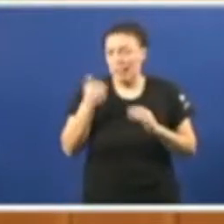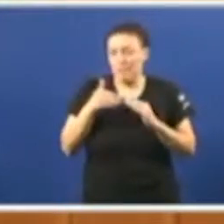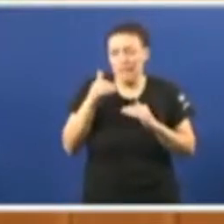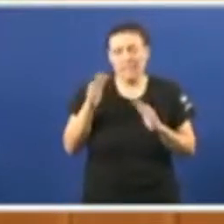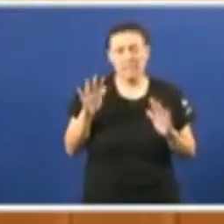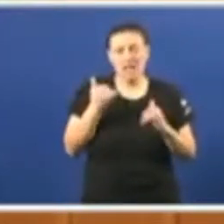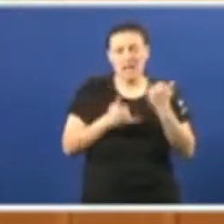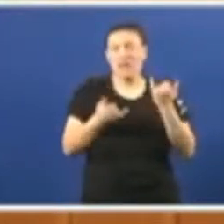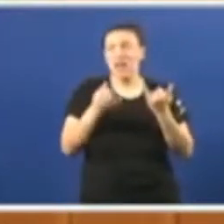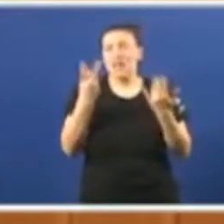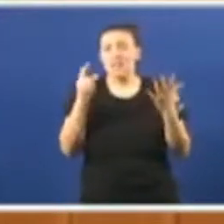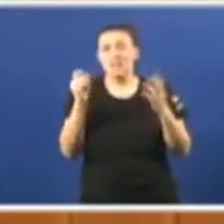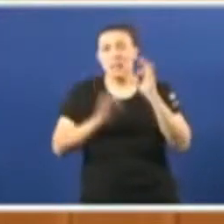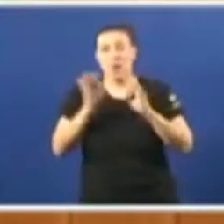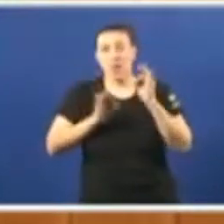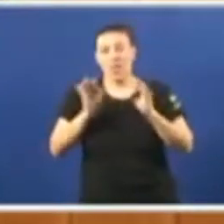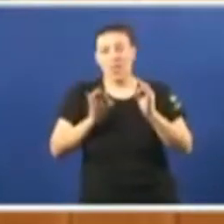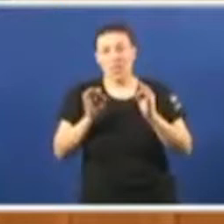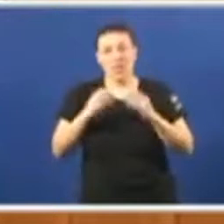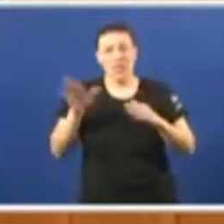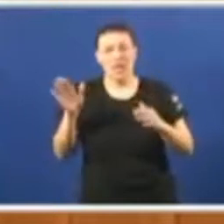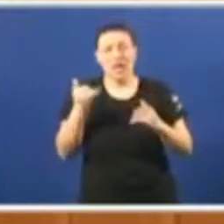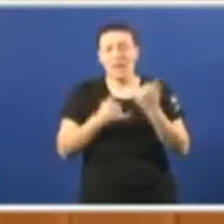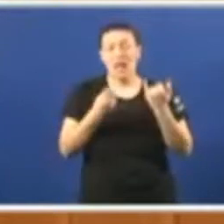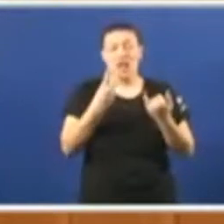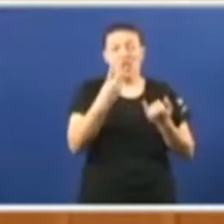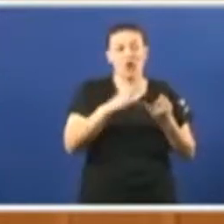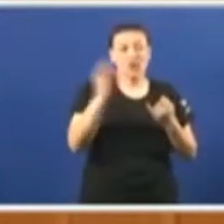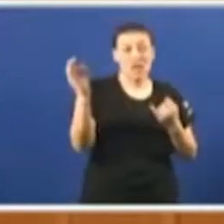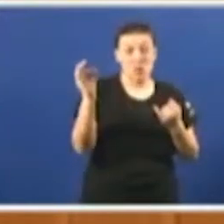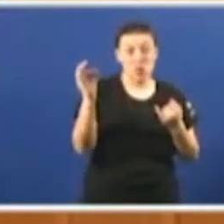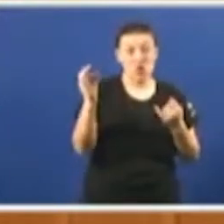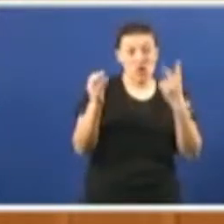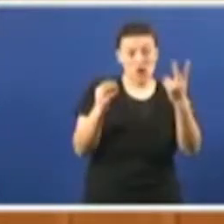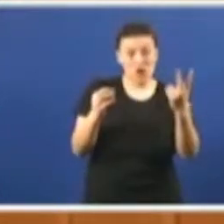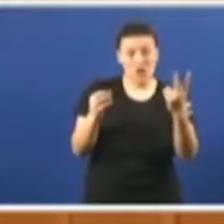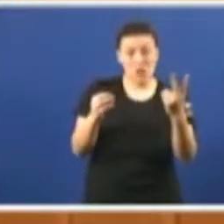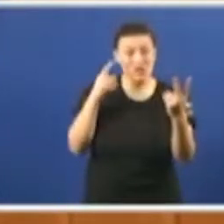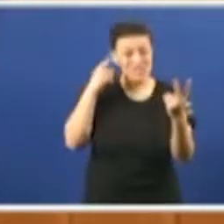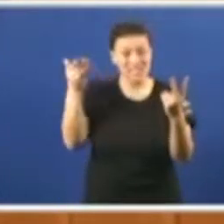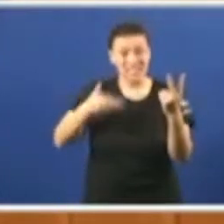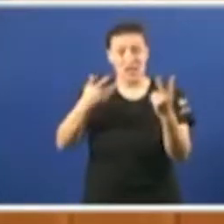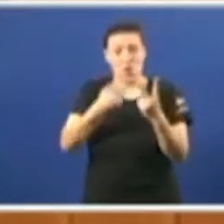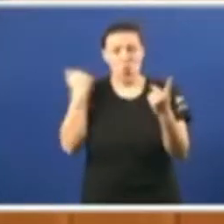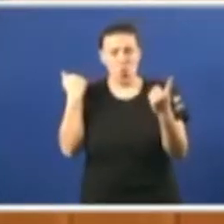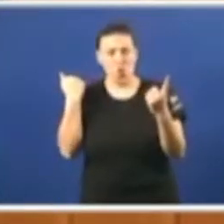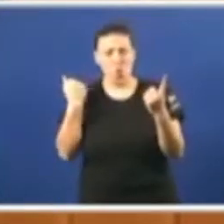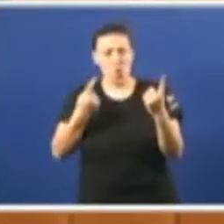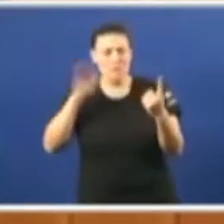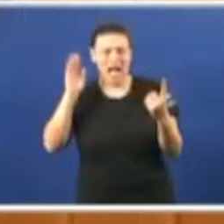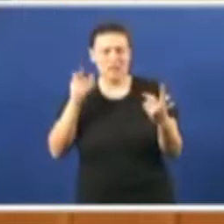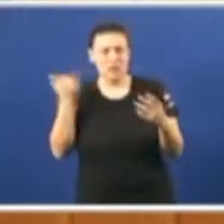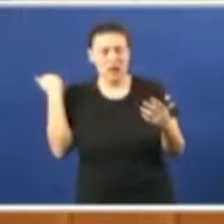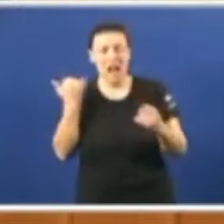para a cooperación en menos dun 60%. De cada 2 euros que tiñamos para a cooperación en 2009, vostedes eliminaron máis de un, deixando o compromiso